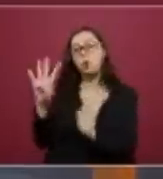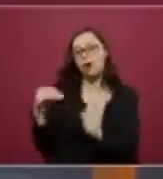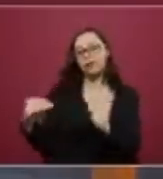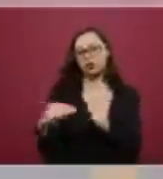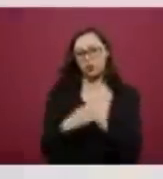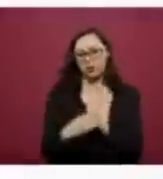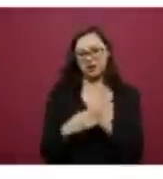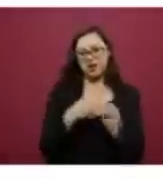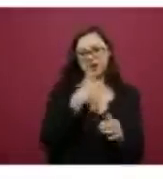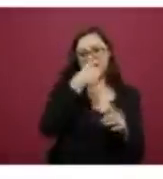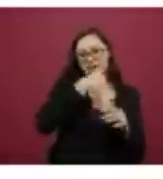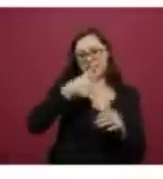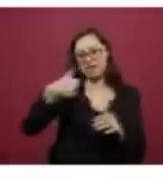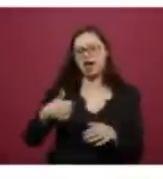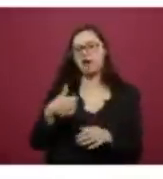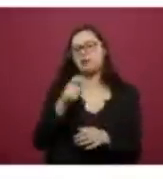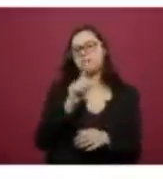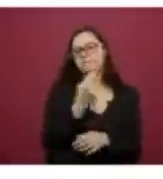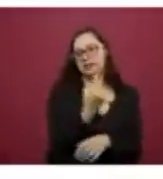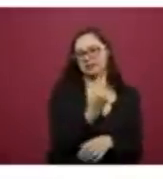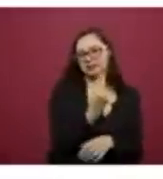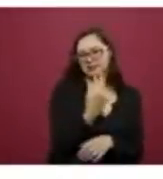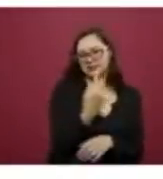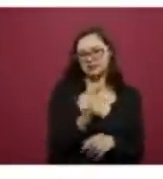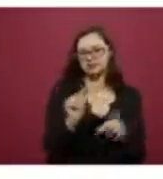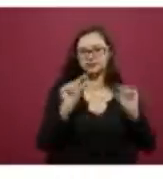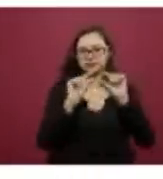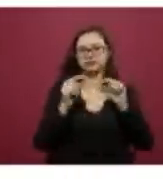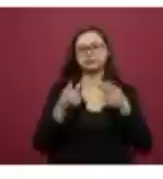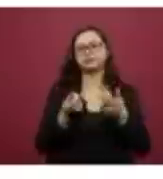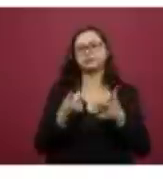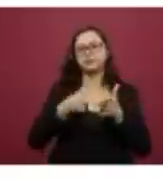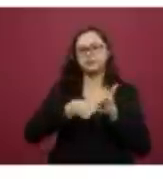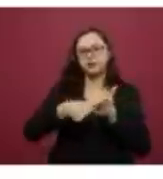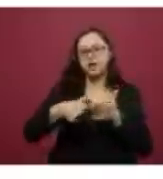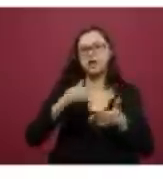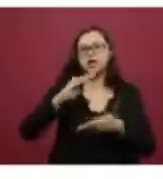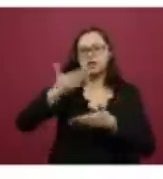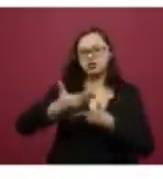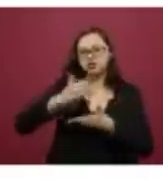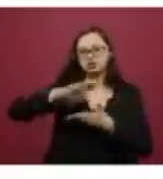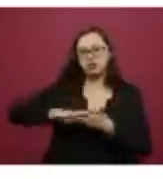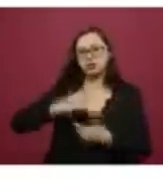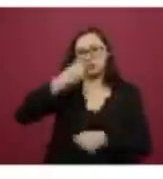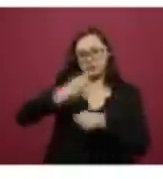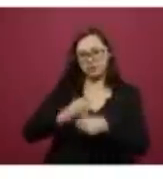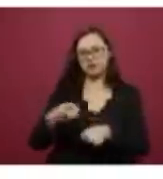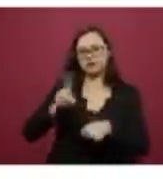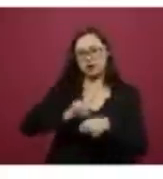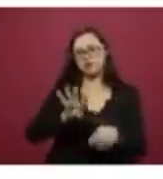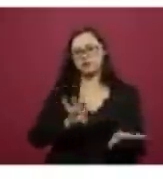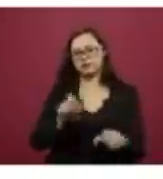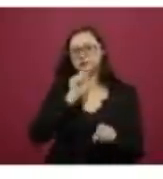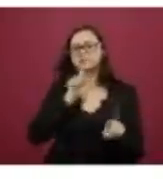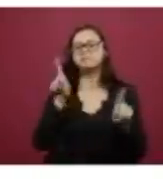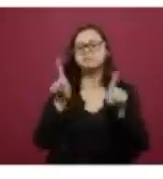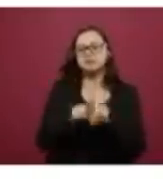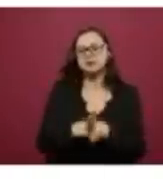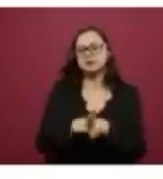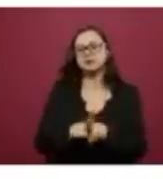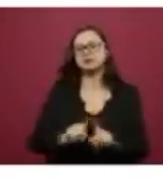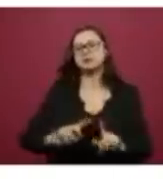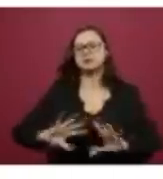cada planilla. Hojillas filatélicas, 900. Sobres de primer día, 900. El valor